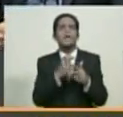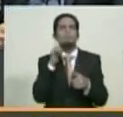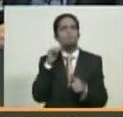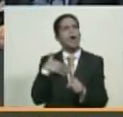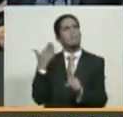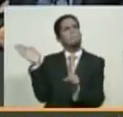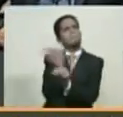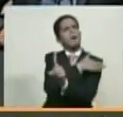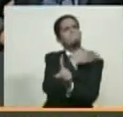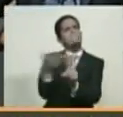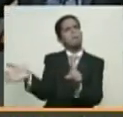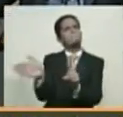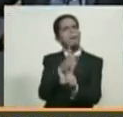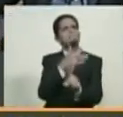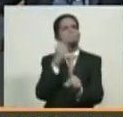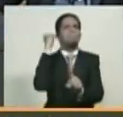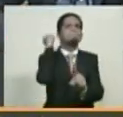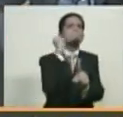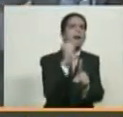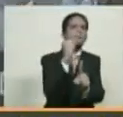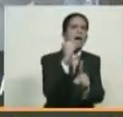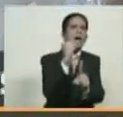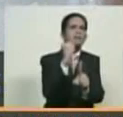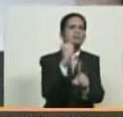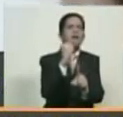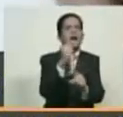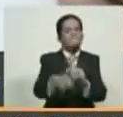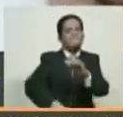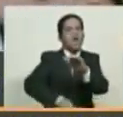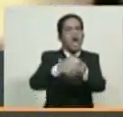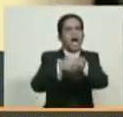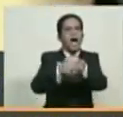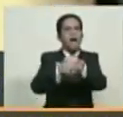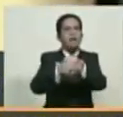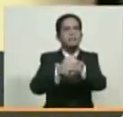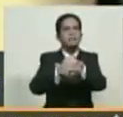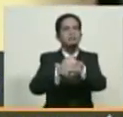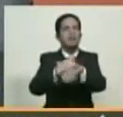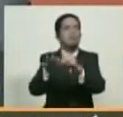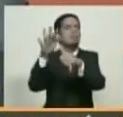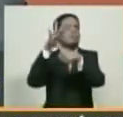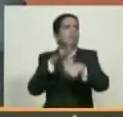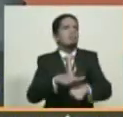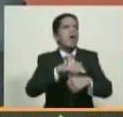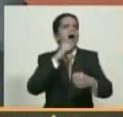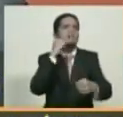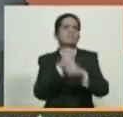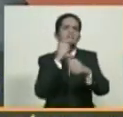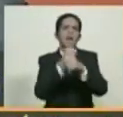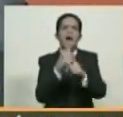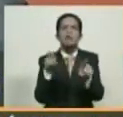golpearte, a asesinarte, a violarte, a someterte a trabajos esclavos.